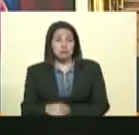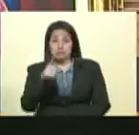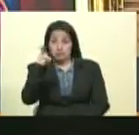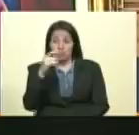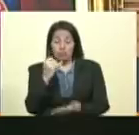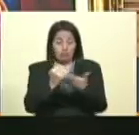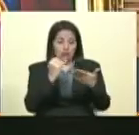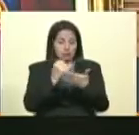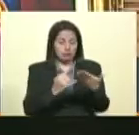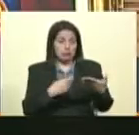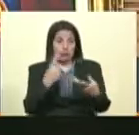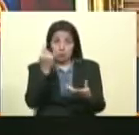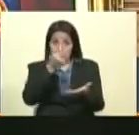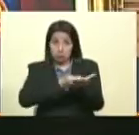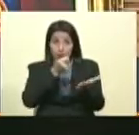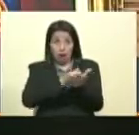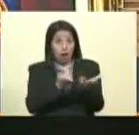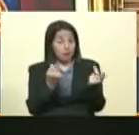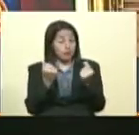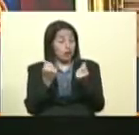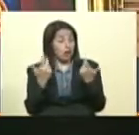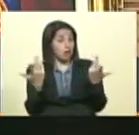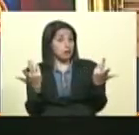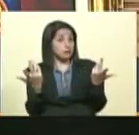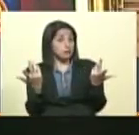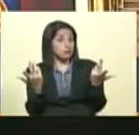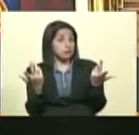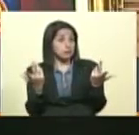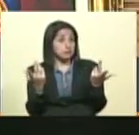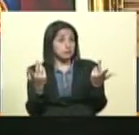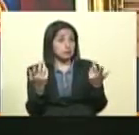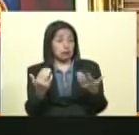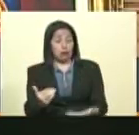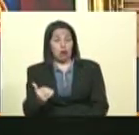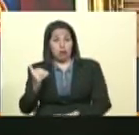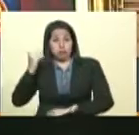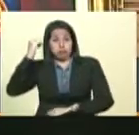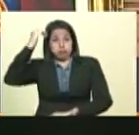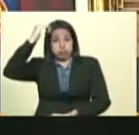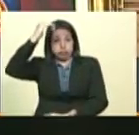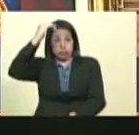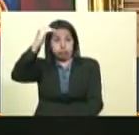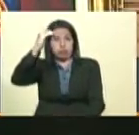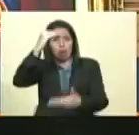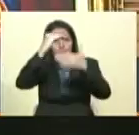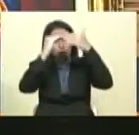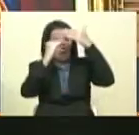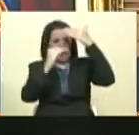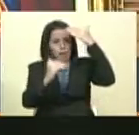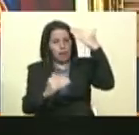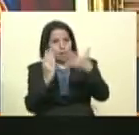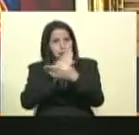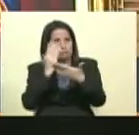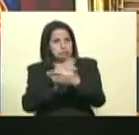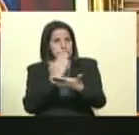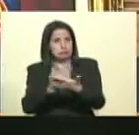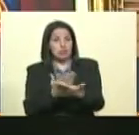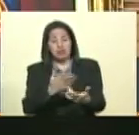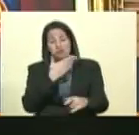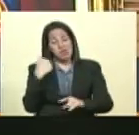muchachos te pedían plata y te pedían que llevaras una catajarra de cosas que la gente cómo podía pagarla, preferiendo inscribir